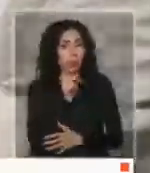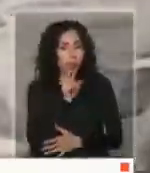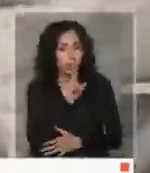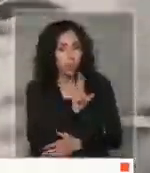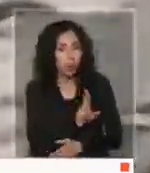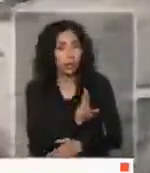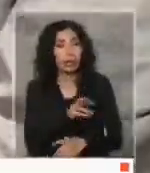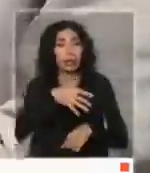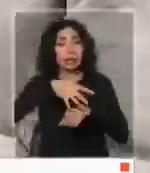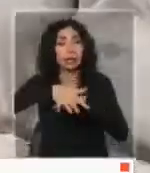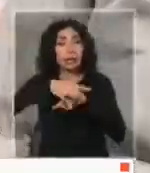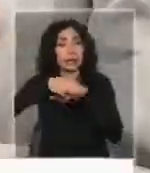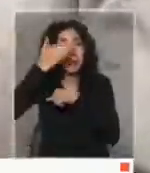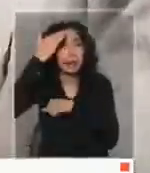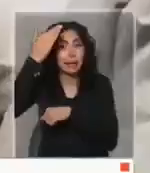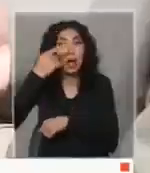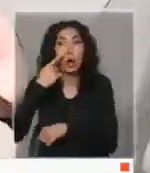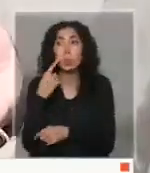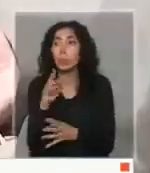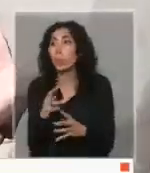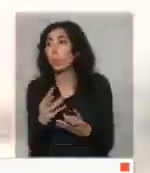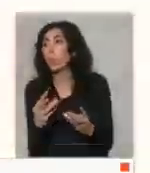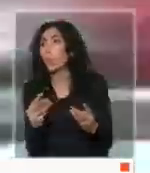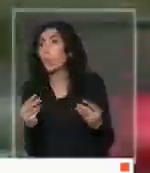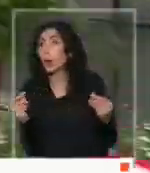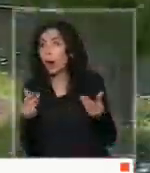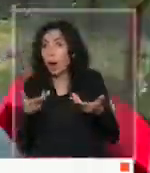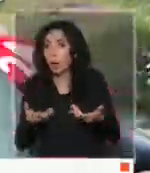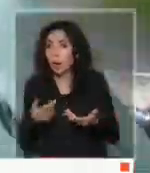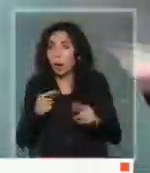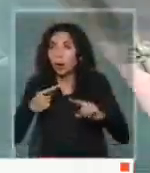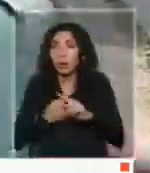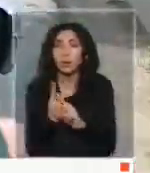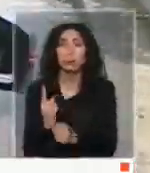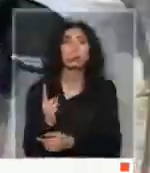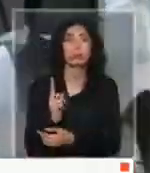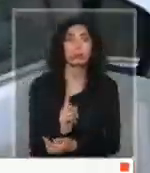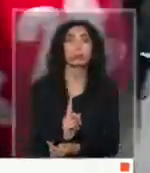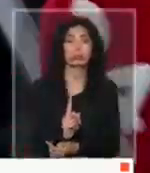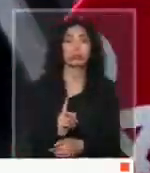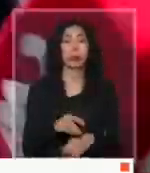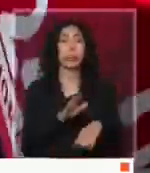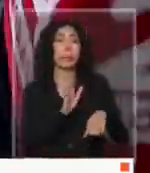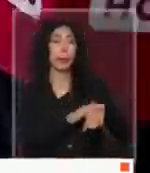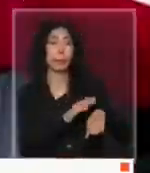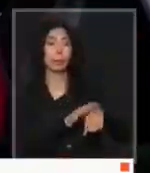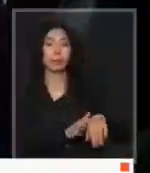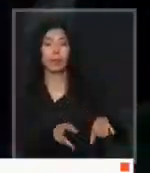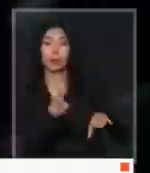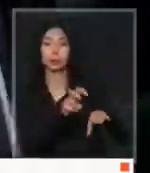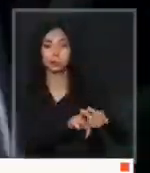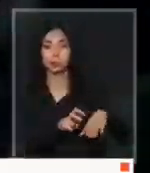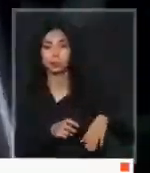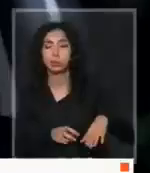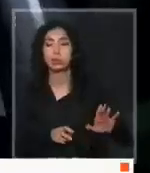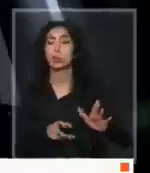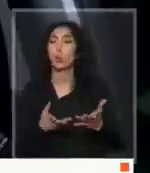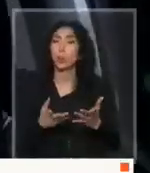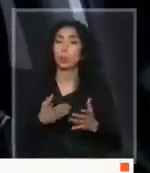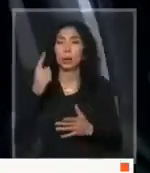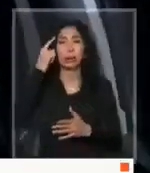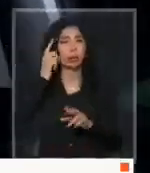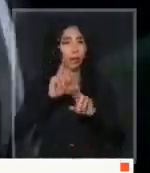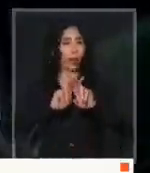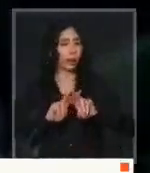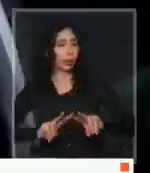tras 15 días. Sin duda, la imagen de este fin de semana. Permiso, ¿ah? Parecía tranquilo, pero remeció al mundo político, rompió el